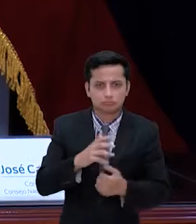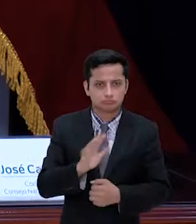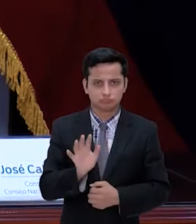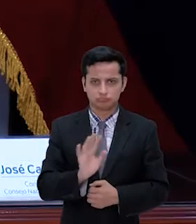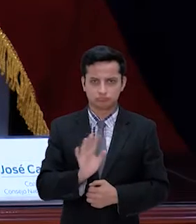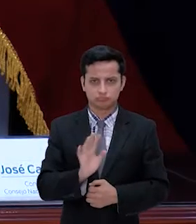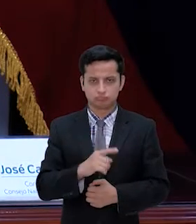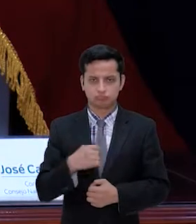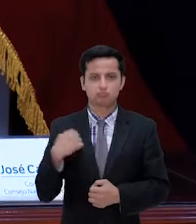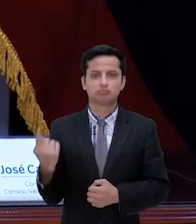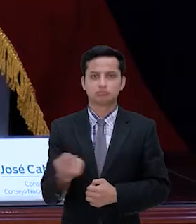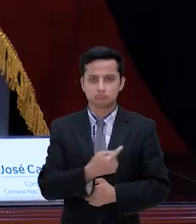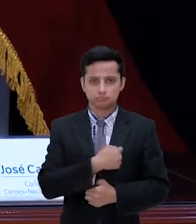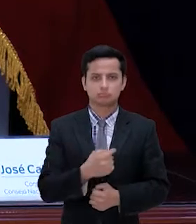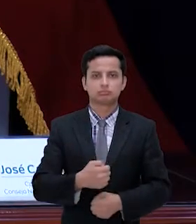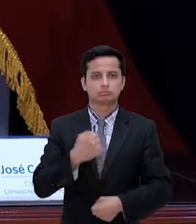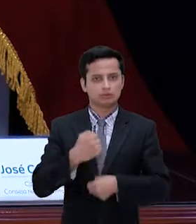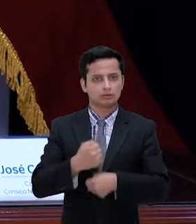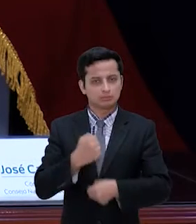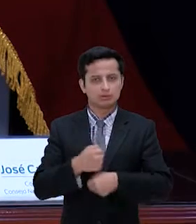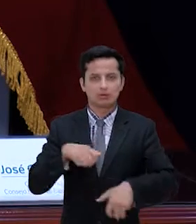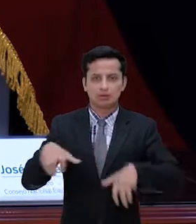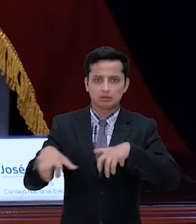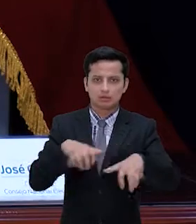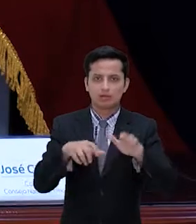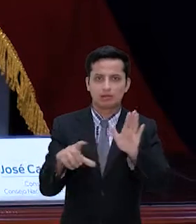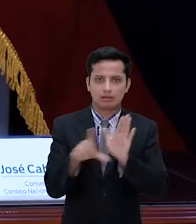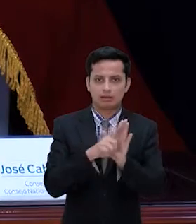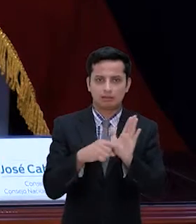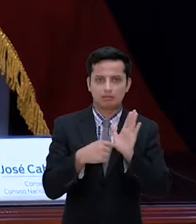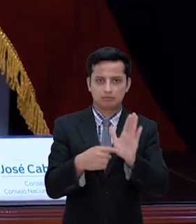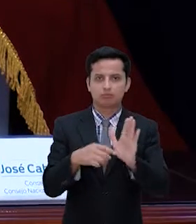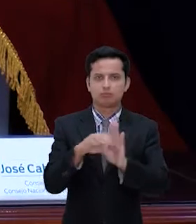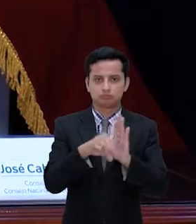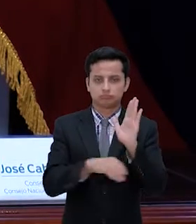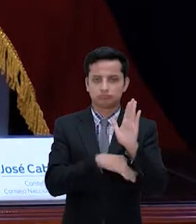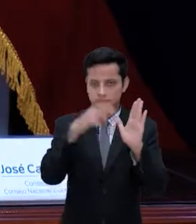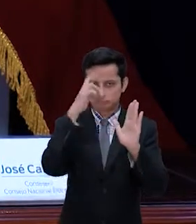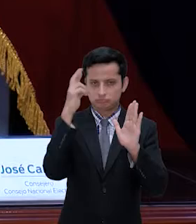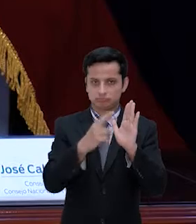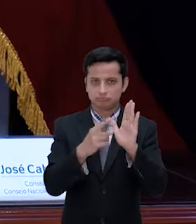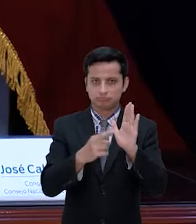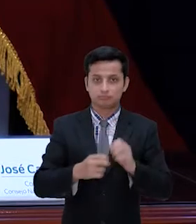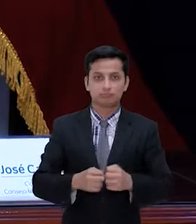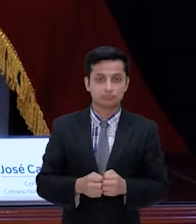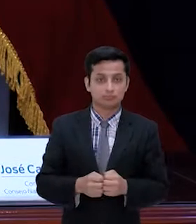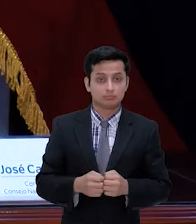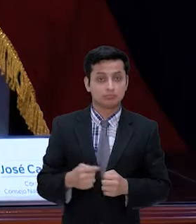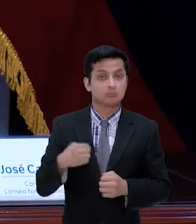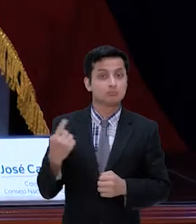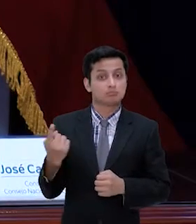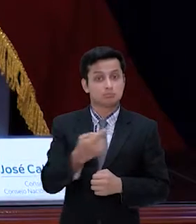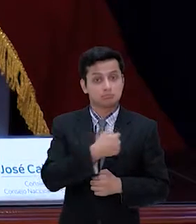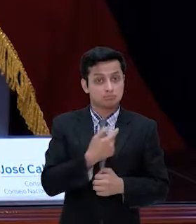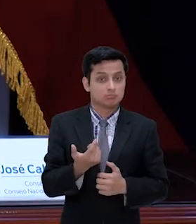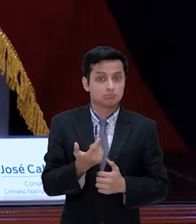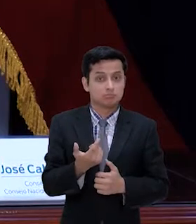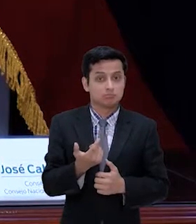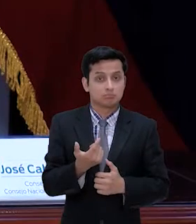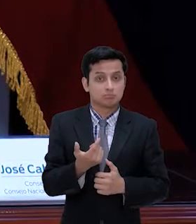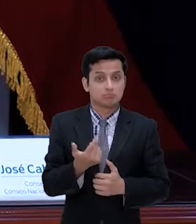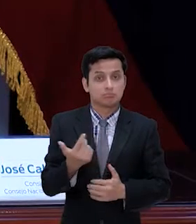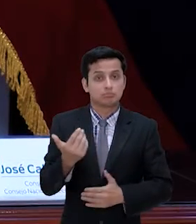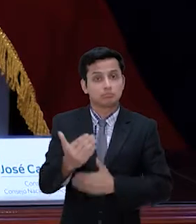presiones. Nosotros vamos a trabajar con la ley y la Constitución.